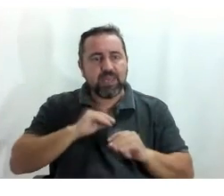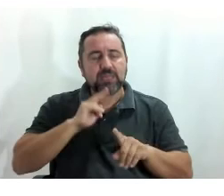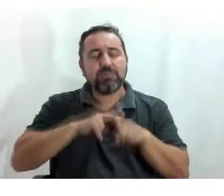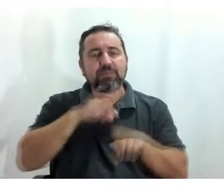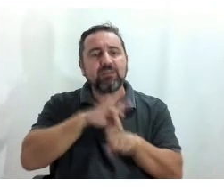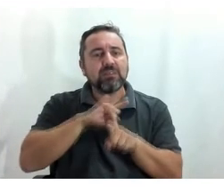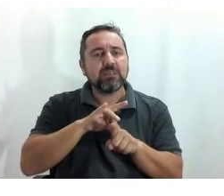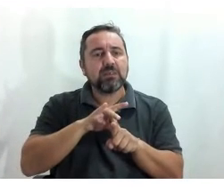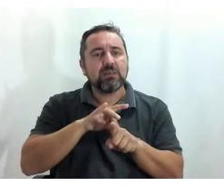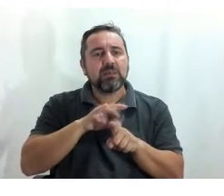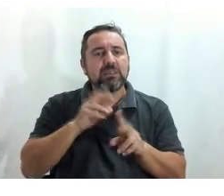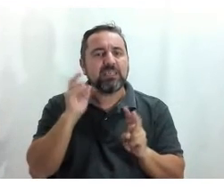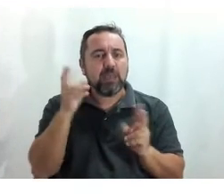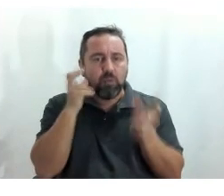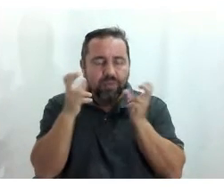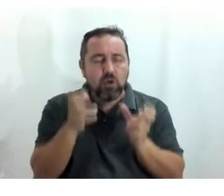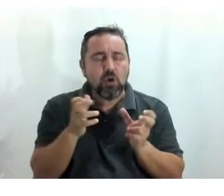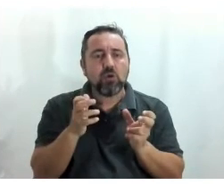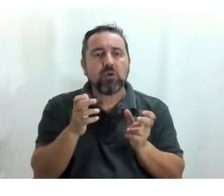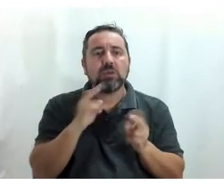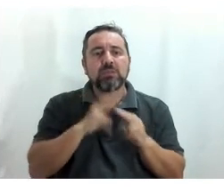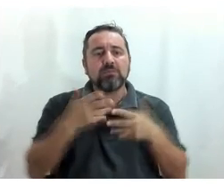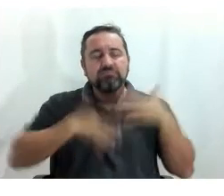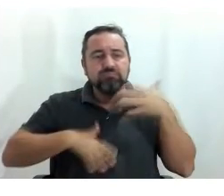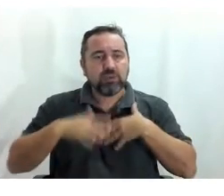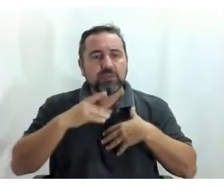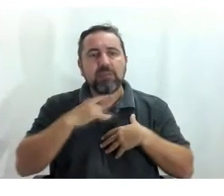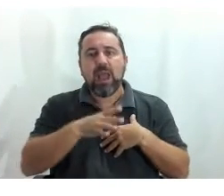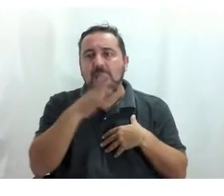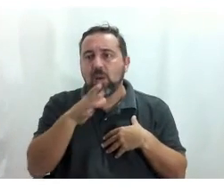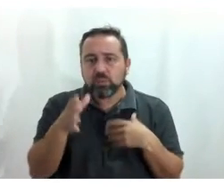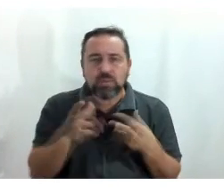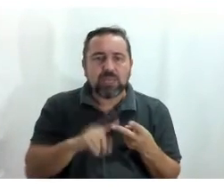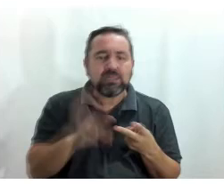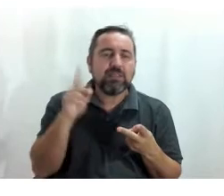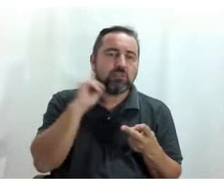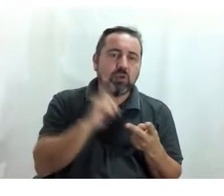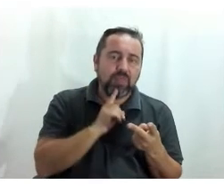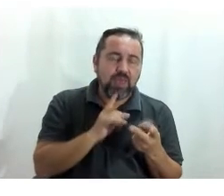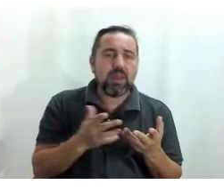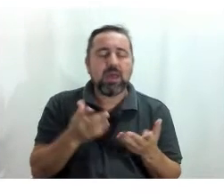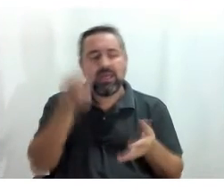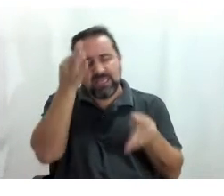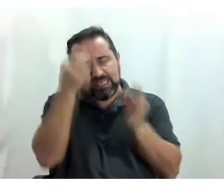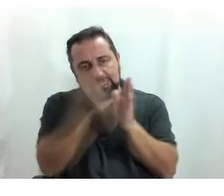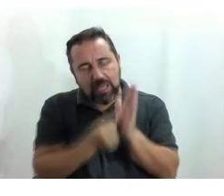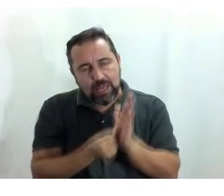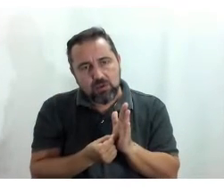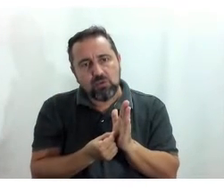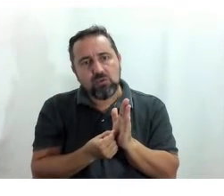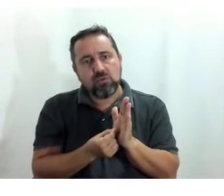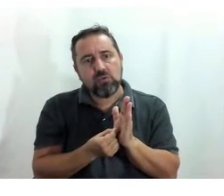fisiopatología de la audición, los conocimientos sobre las causas de sordera, criterios